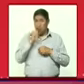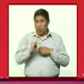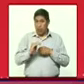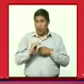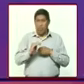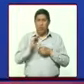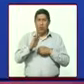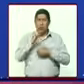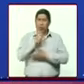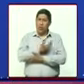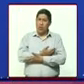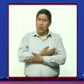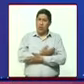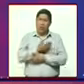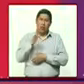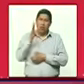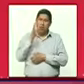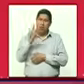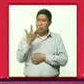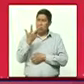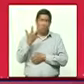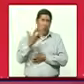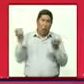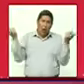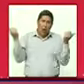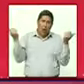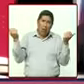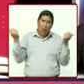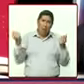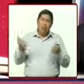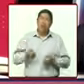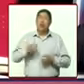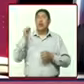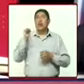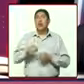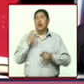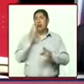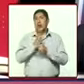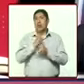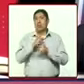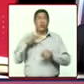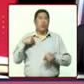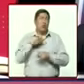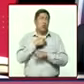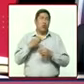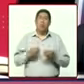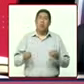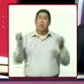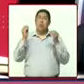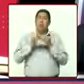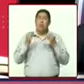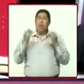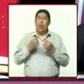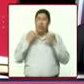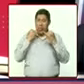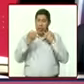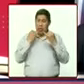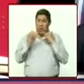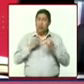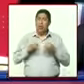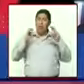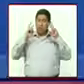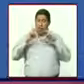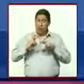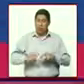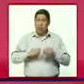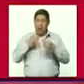víctima, de su hijita y de su propia madre. Valeria. Efectivamente, nosotros vamos a tener más información respecto a este caso y